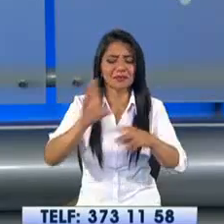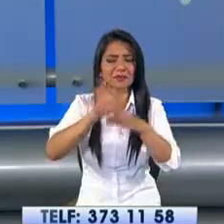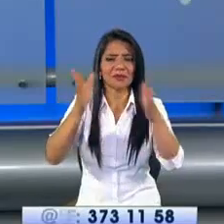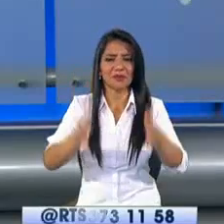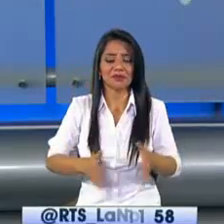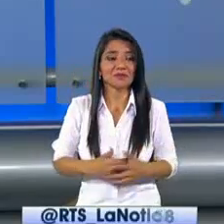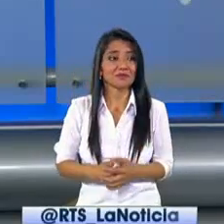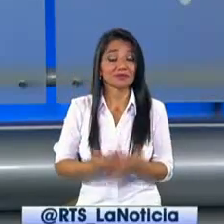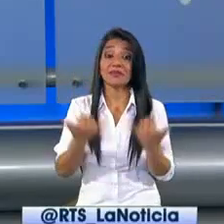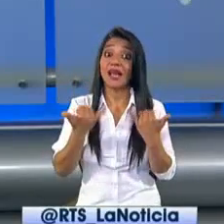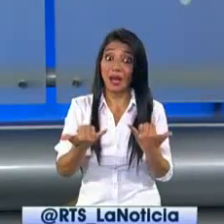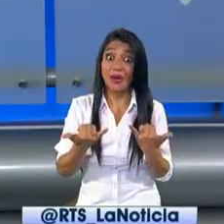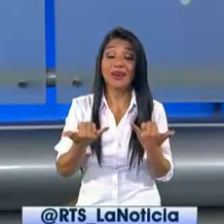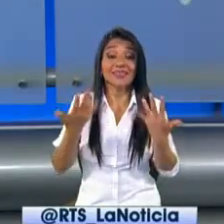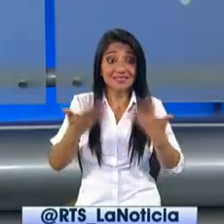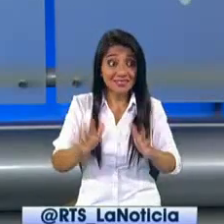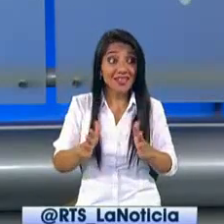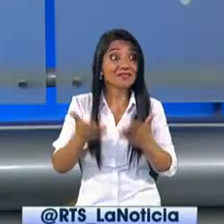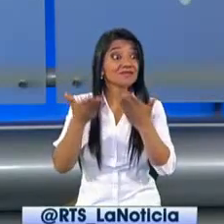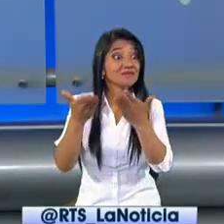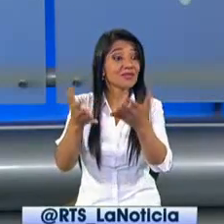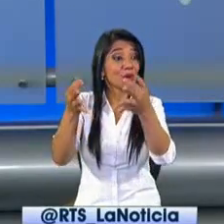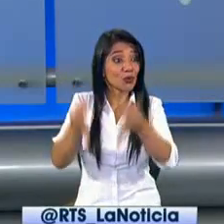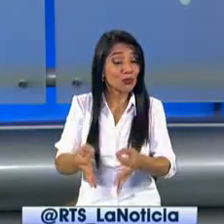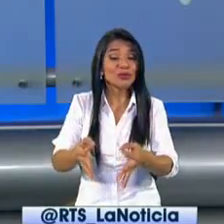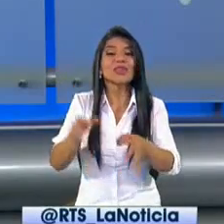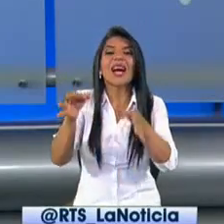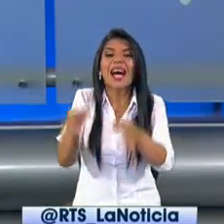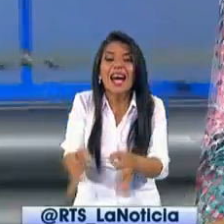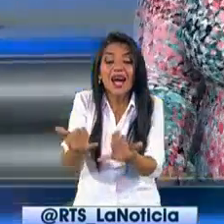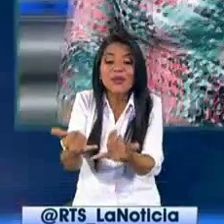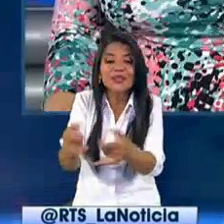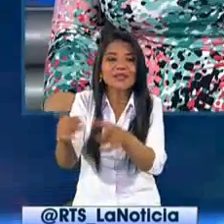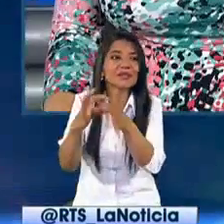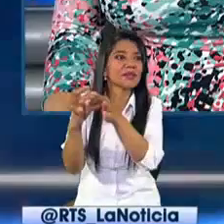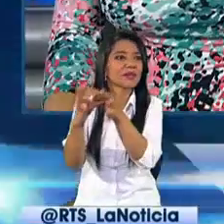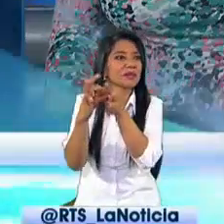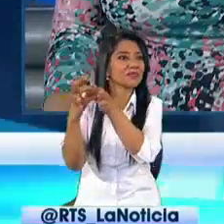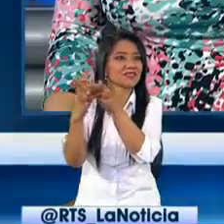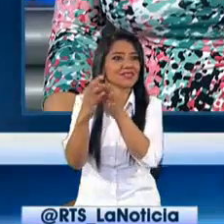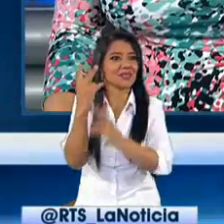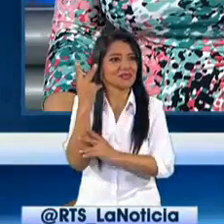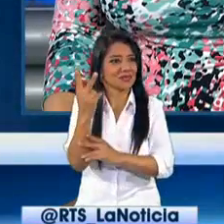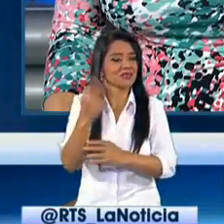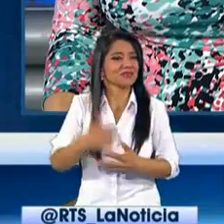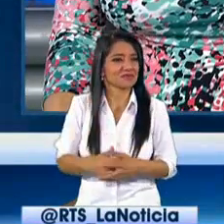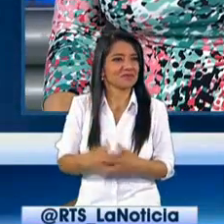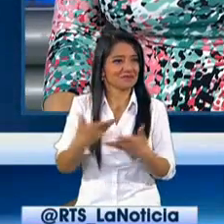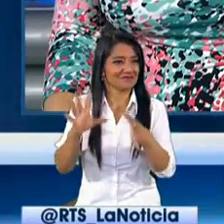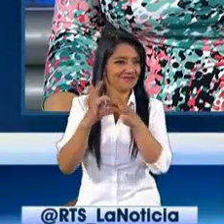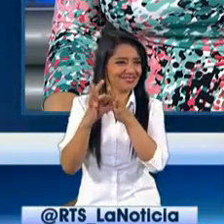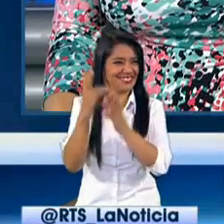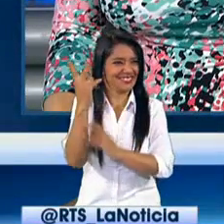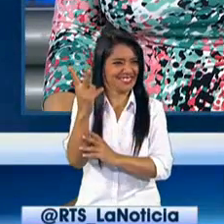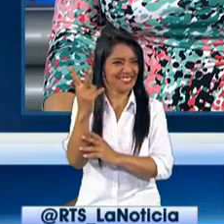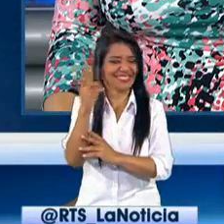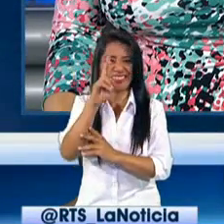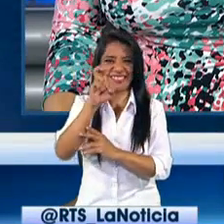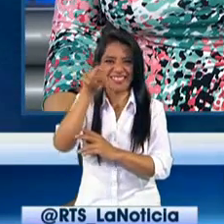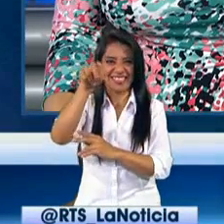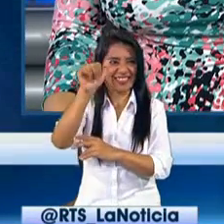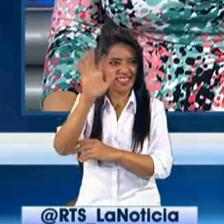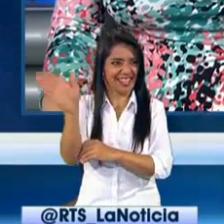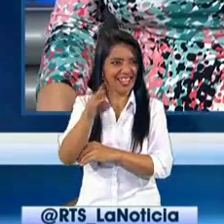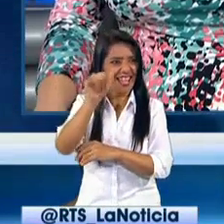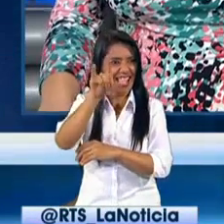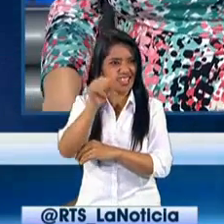momento, amigos televidentes, nosotros vamos a dar paso en vivo y en directo a nuestros compañeros. Ahí están, Renan, Alison, qué gusto, muy buenos días